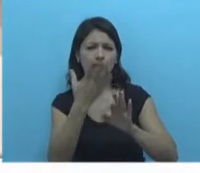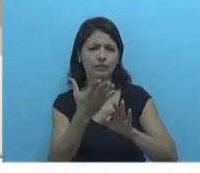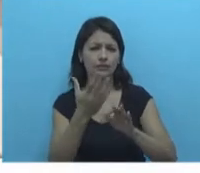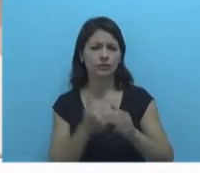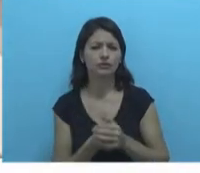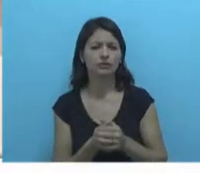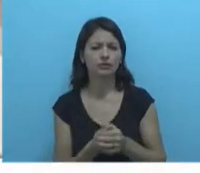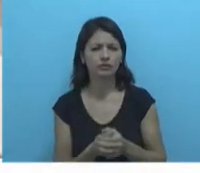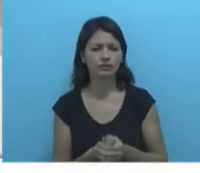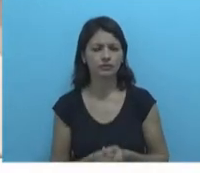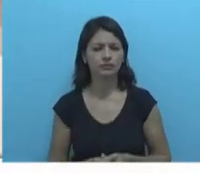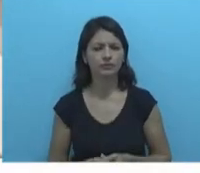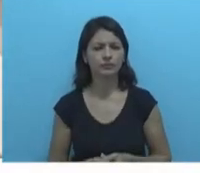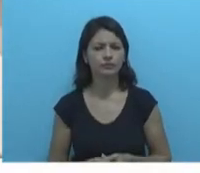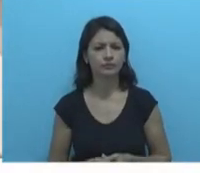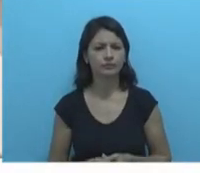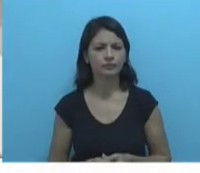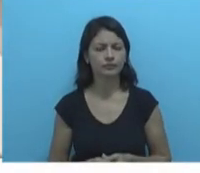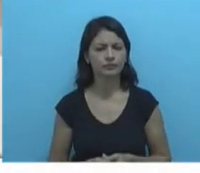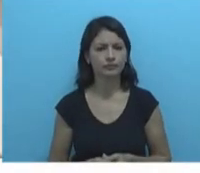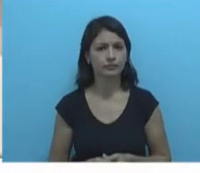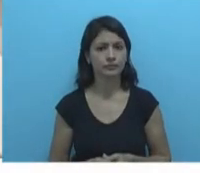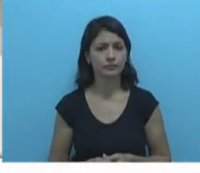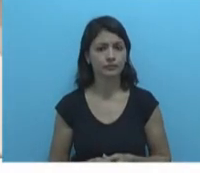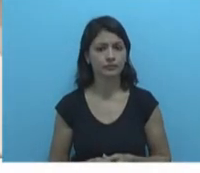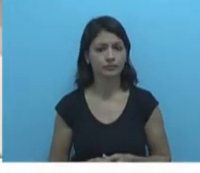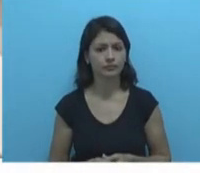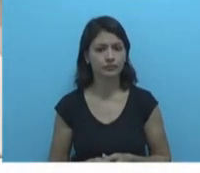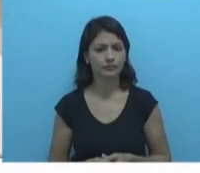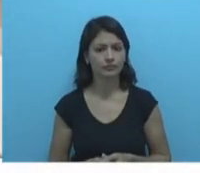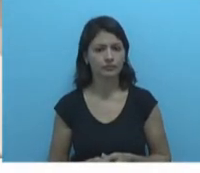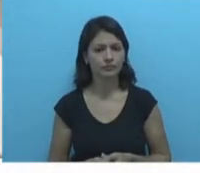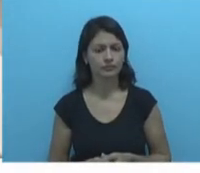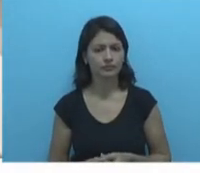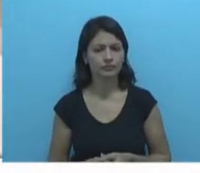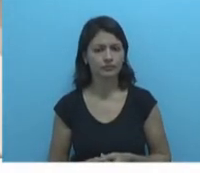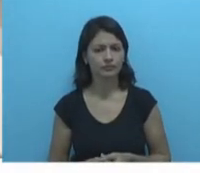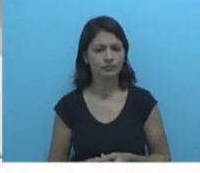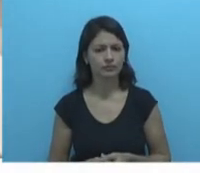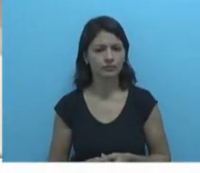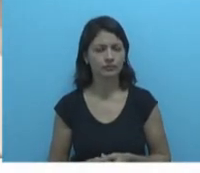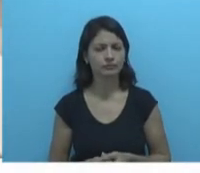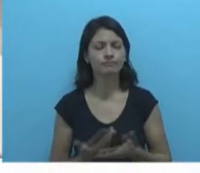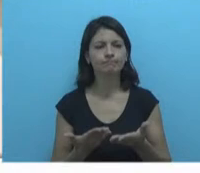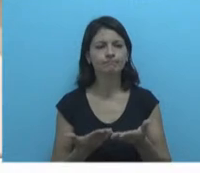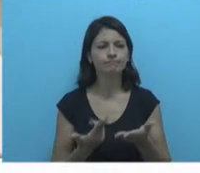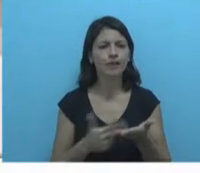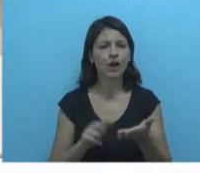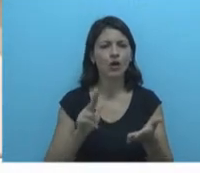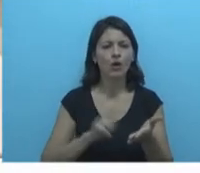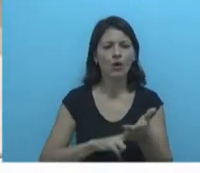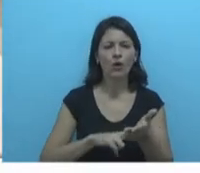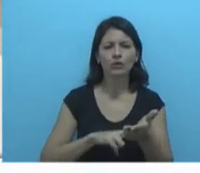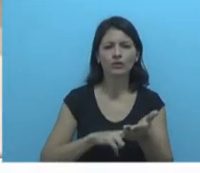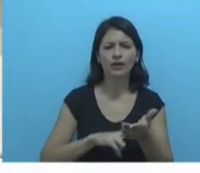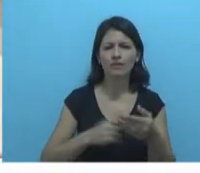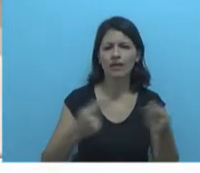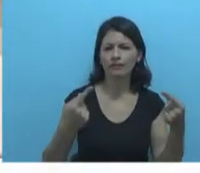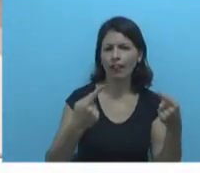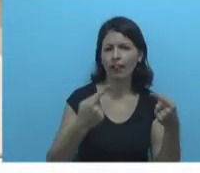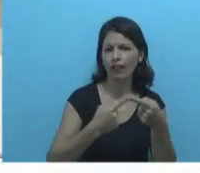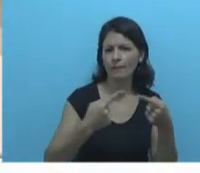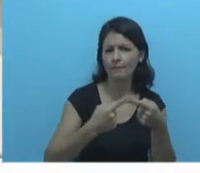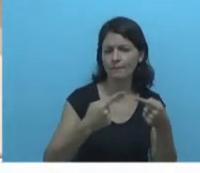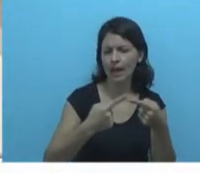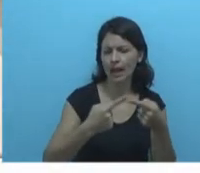Bueno, estamos asistiendo a un nuevo round entre el gobierno nacional y